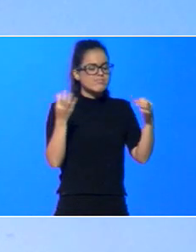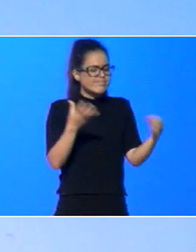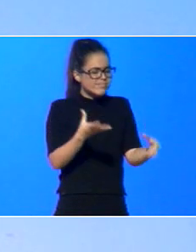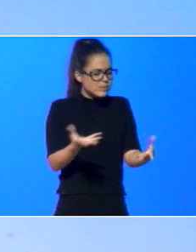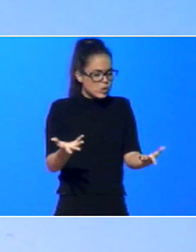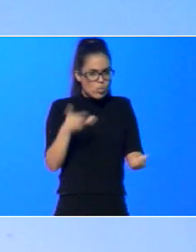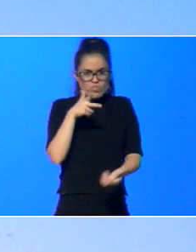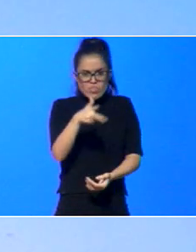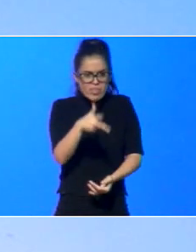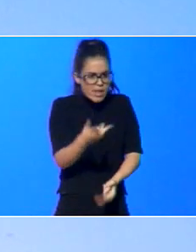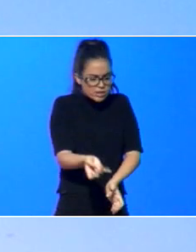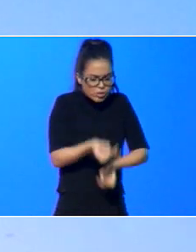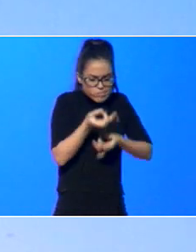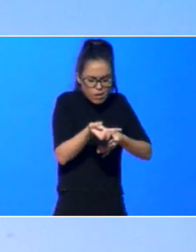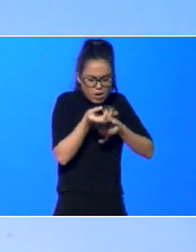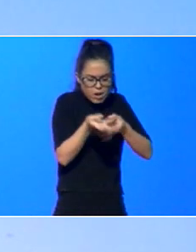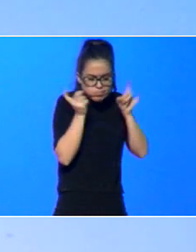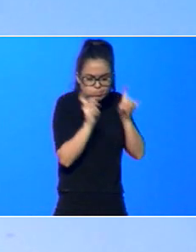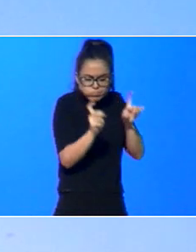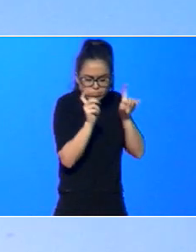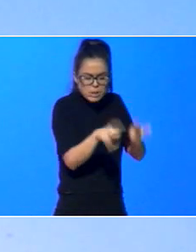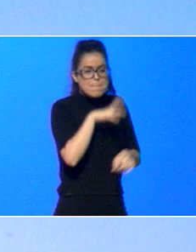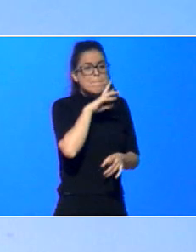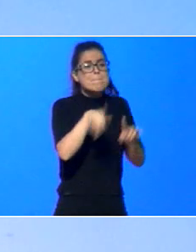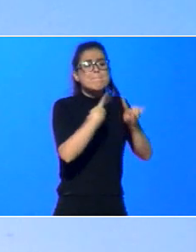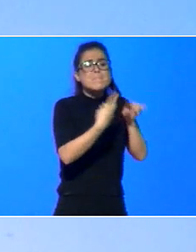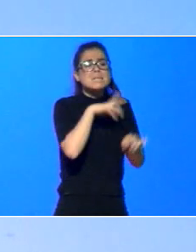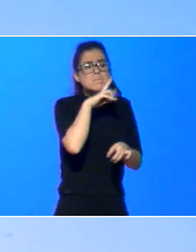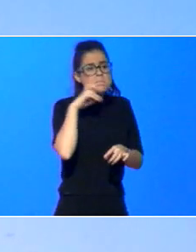derechos y de los valores que los derechos señalan